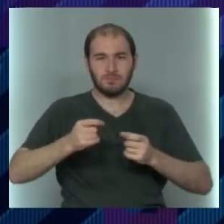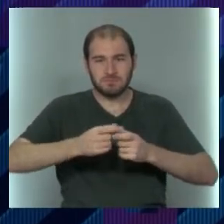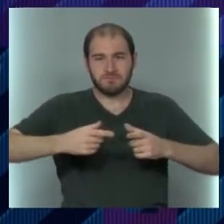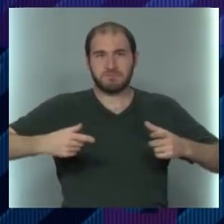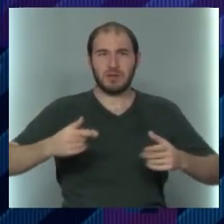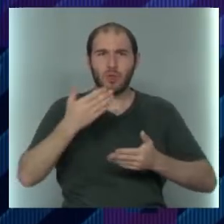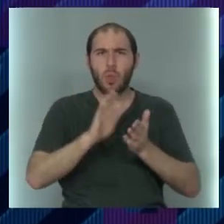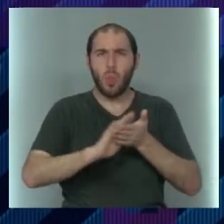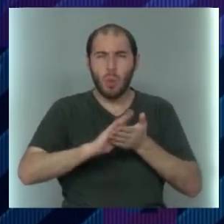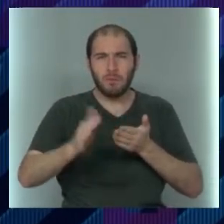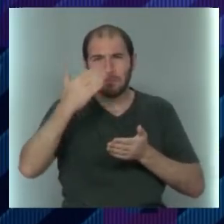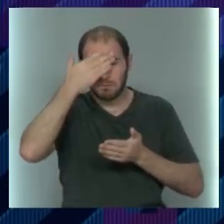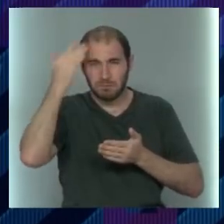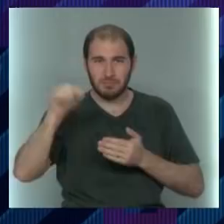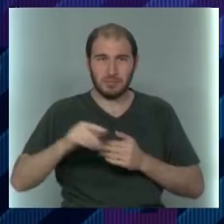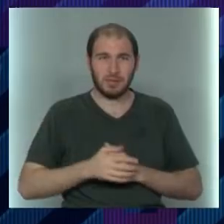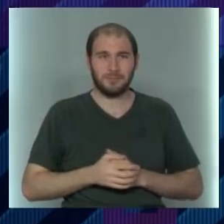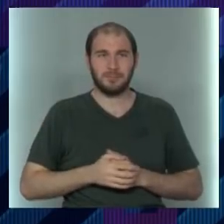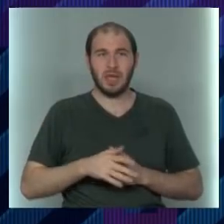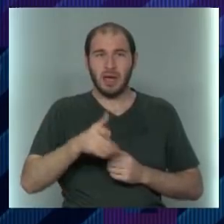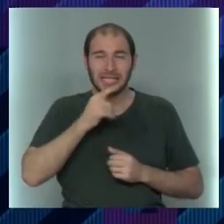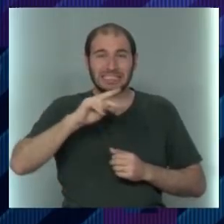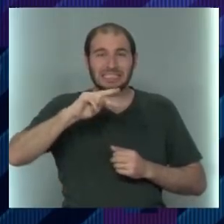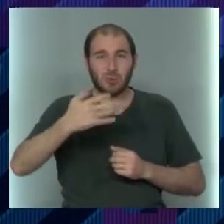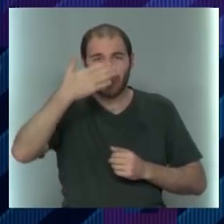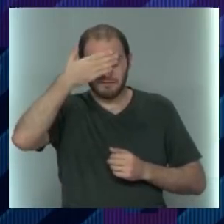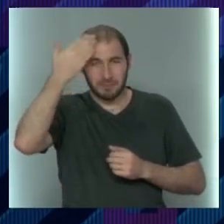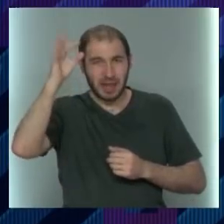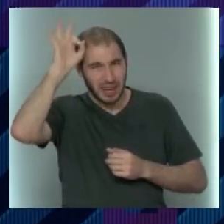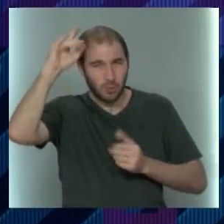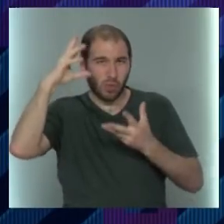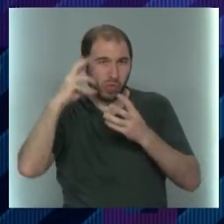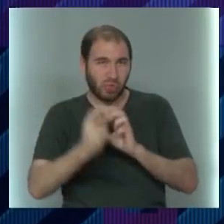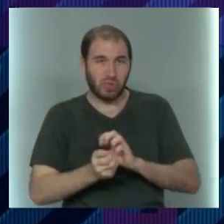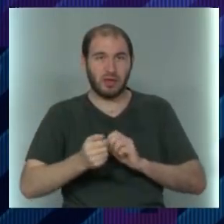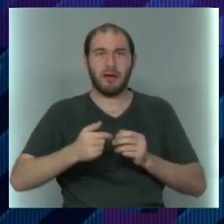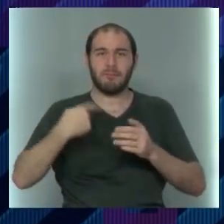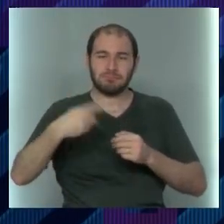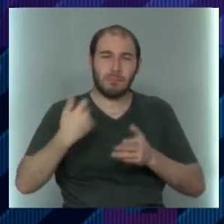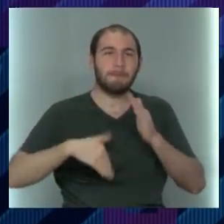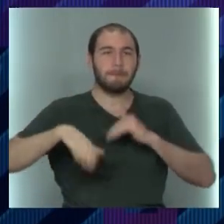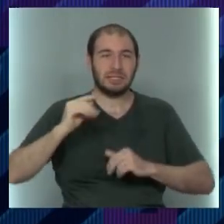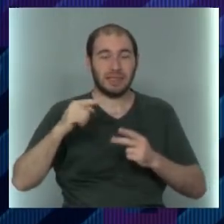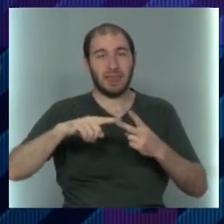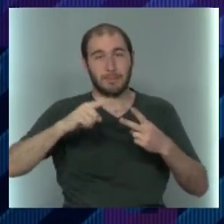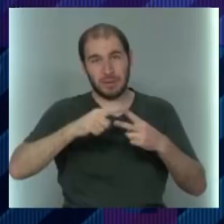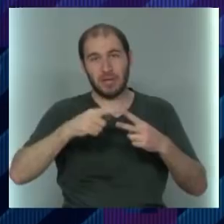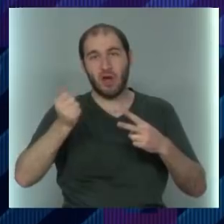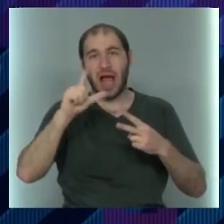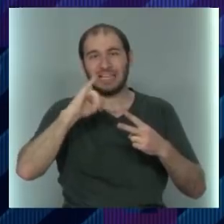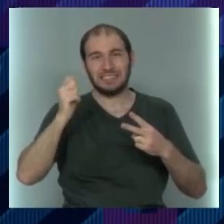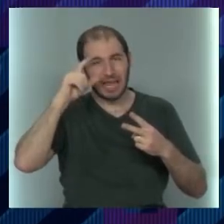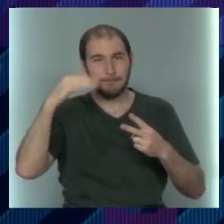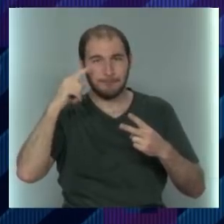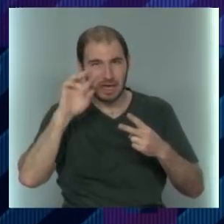crecimiento de nuevos casos a tal grado que se considera la segunda enfermedad neurodegenerativa más frecuente después del Alzheimer.